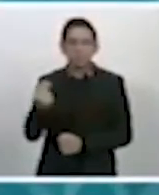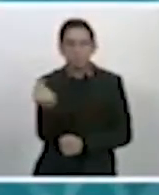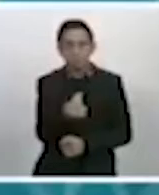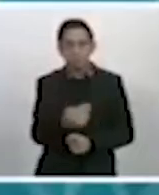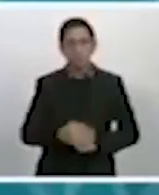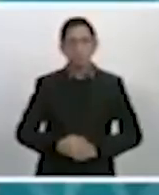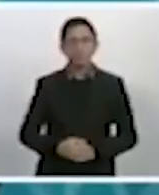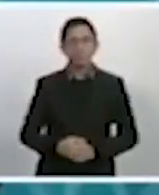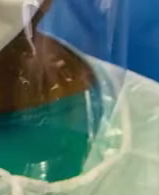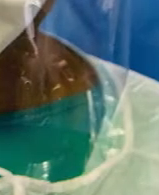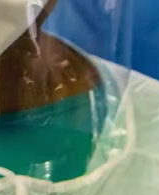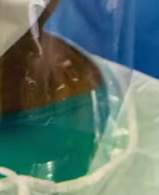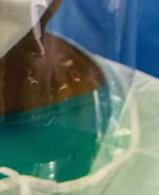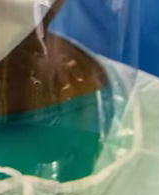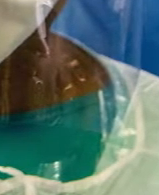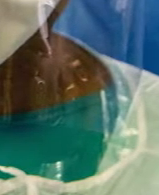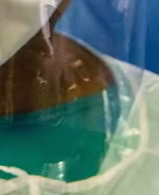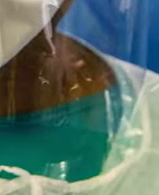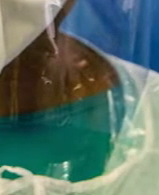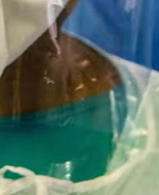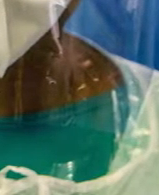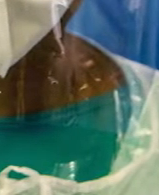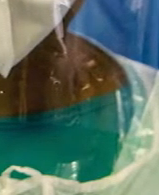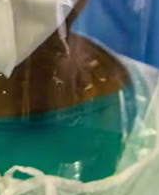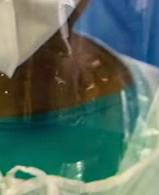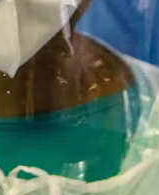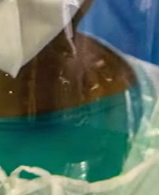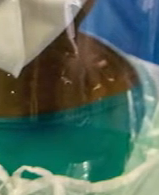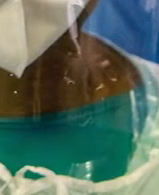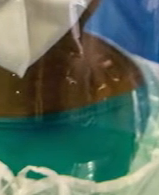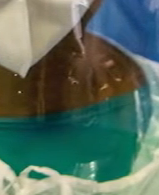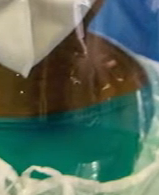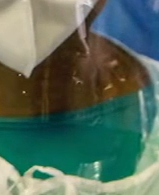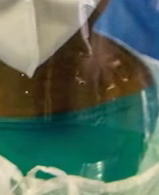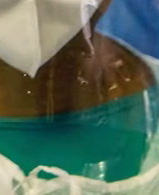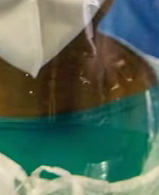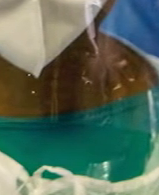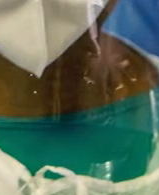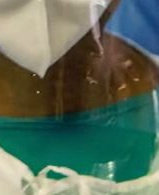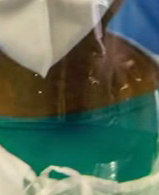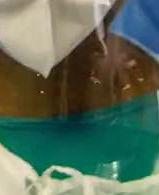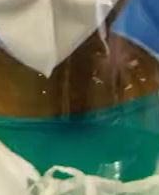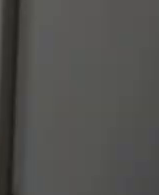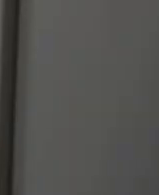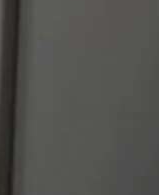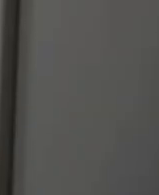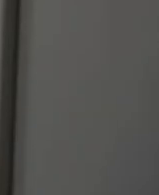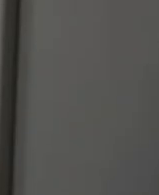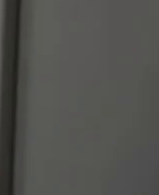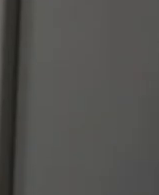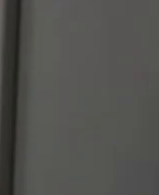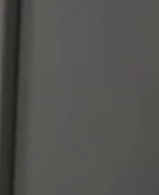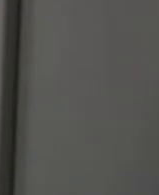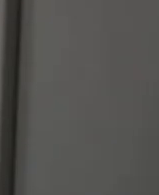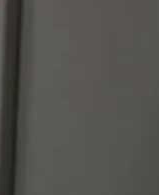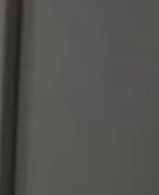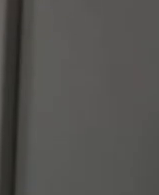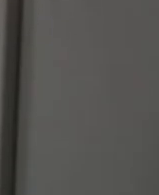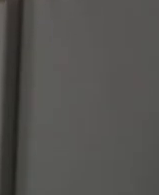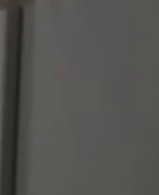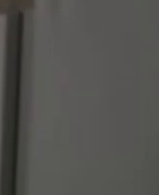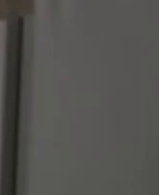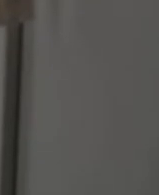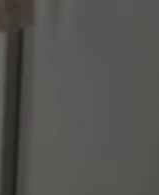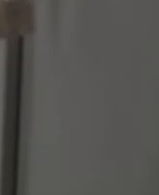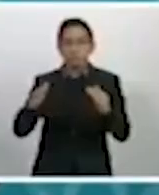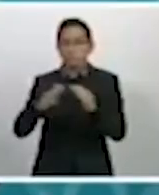Necesitamos entender que el nuevo frente de batalla no solo está en la calle, sino también está en la